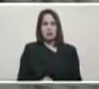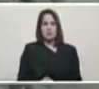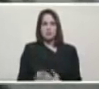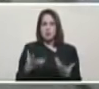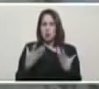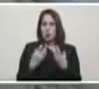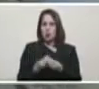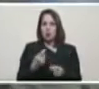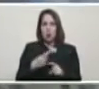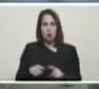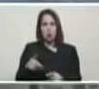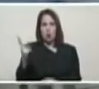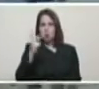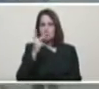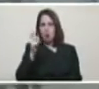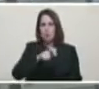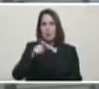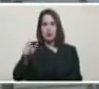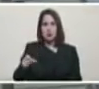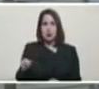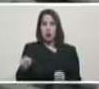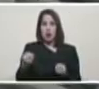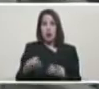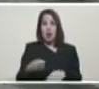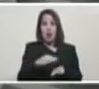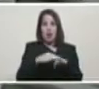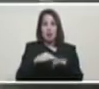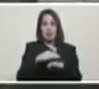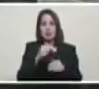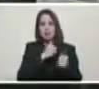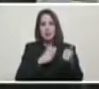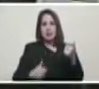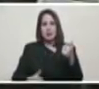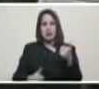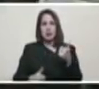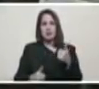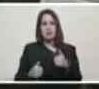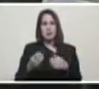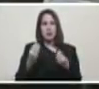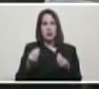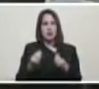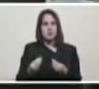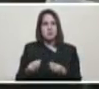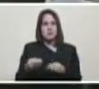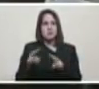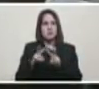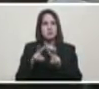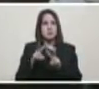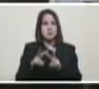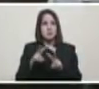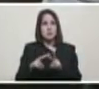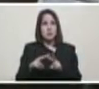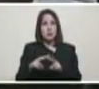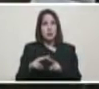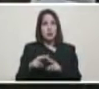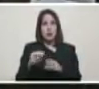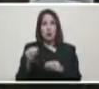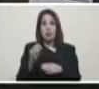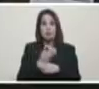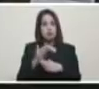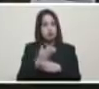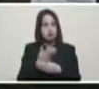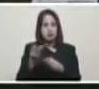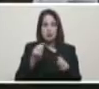Juan Diego la compañera eris Mari nuestra viceministra del Ministerio de vivienda celebrando comentando y disfrutando este logro